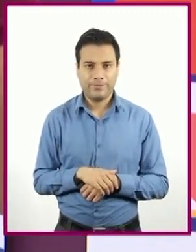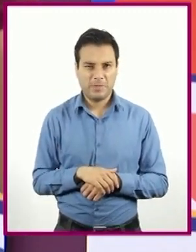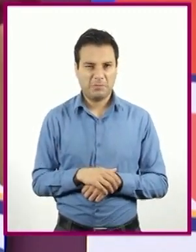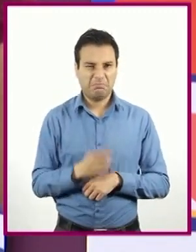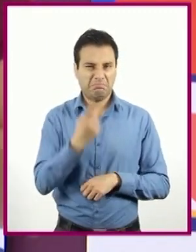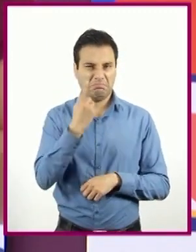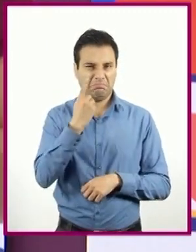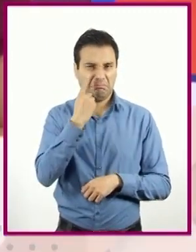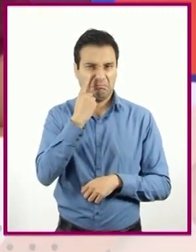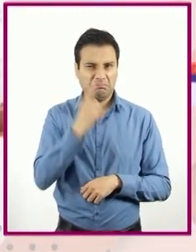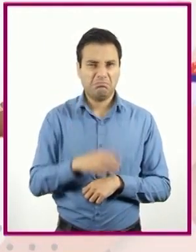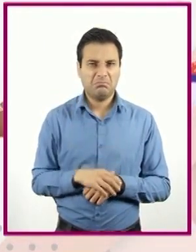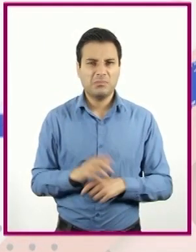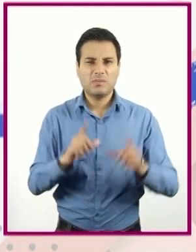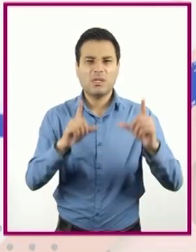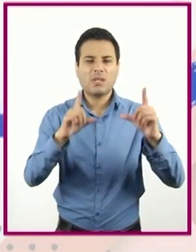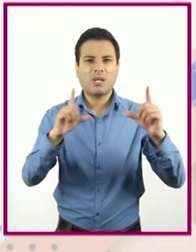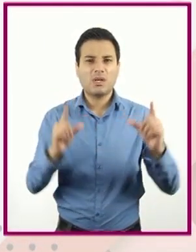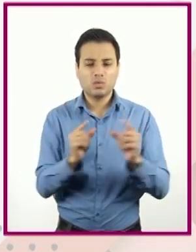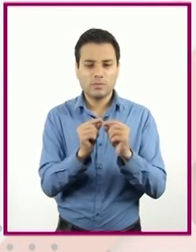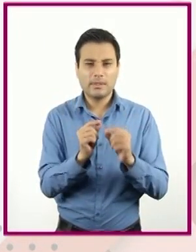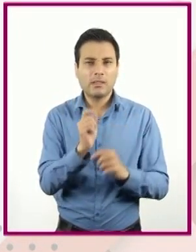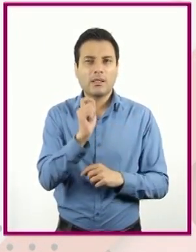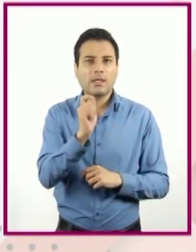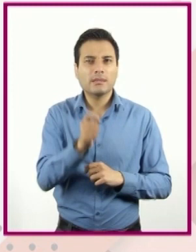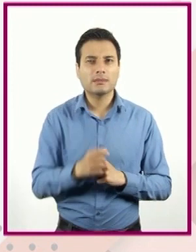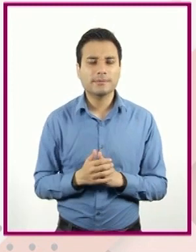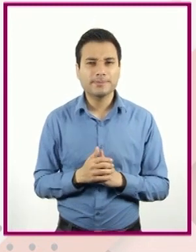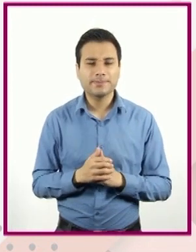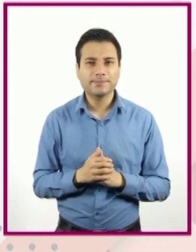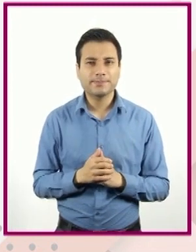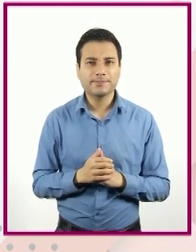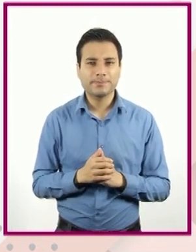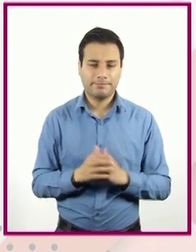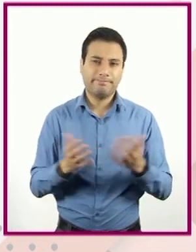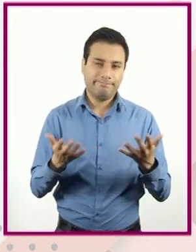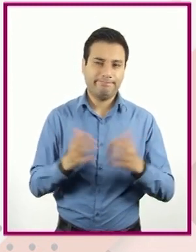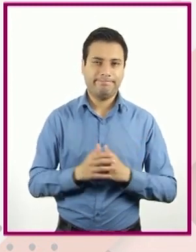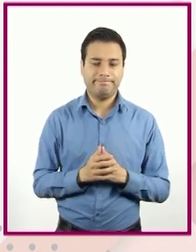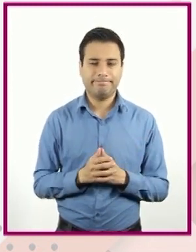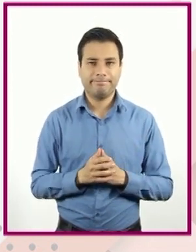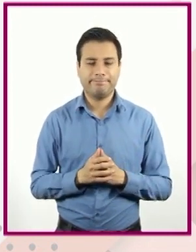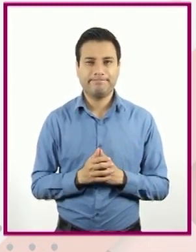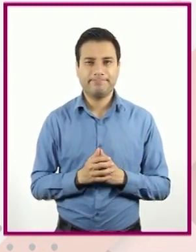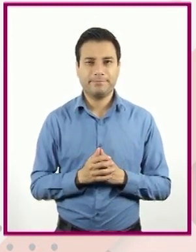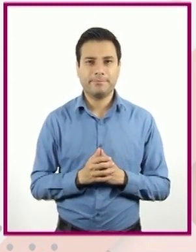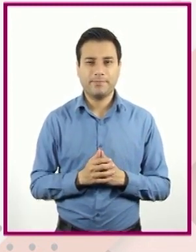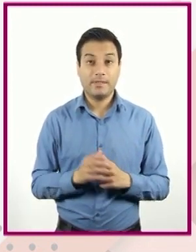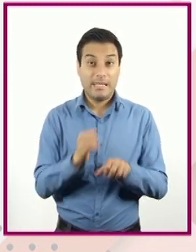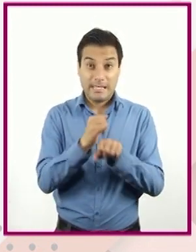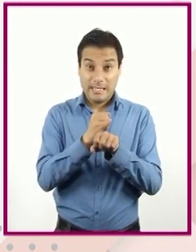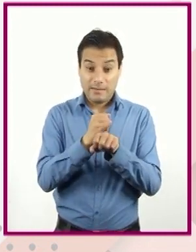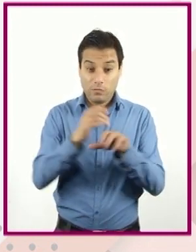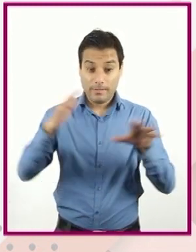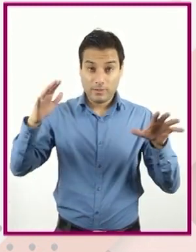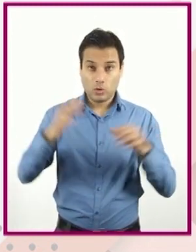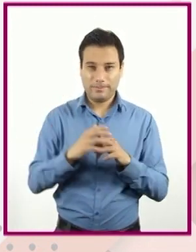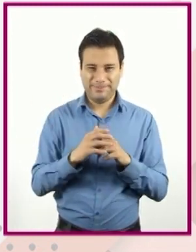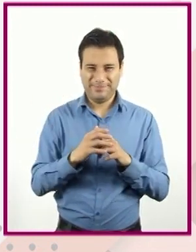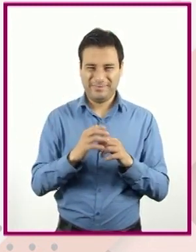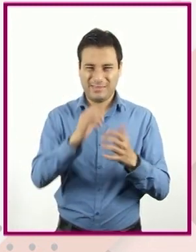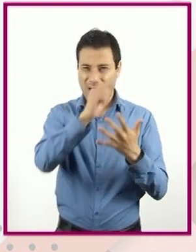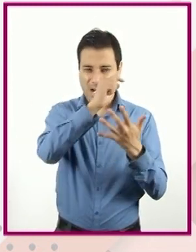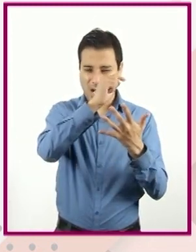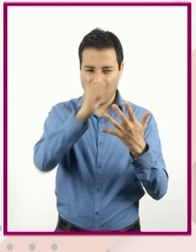veamos qué es un resumen. Un resumen es un escrito que sirve para sintetizar las ideas principales de un